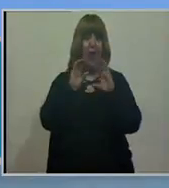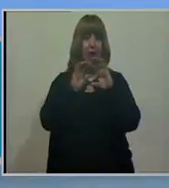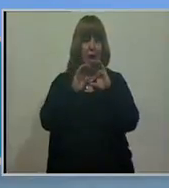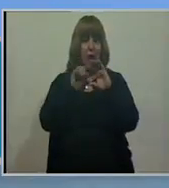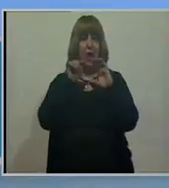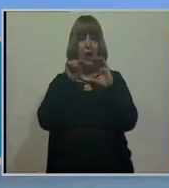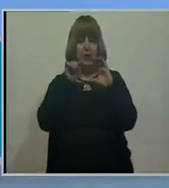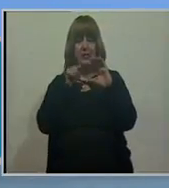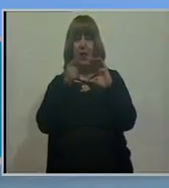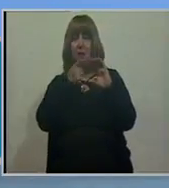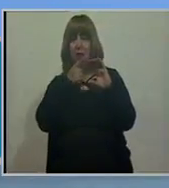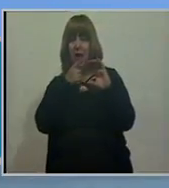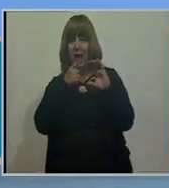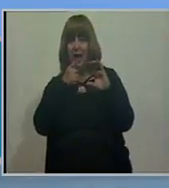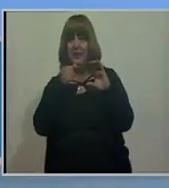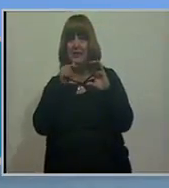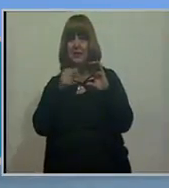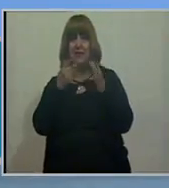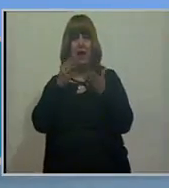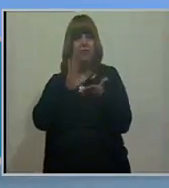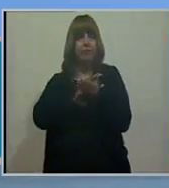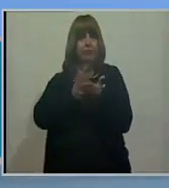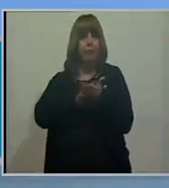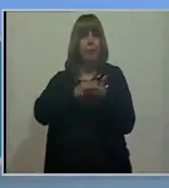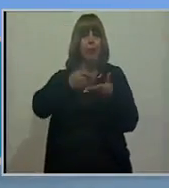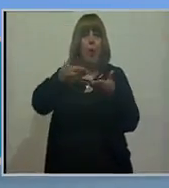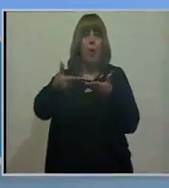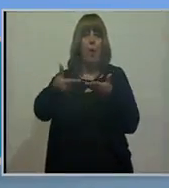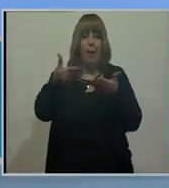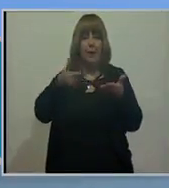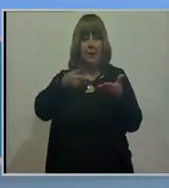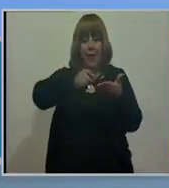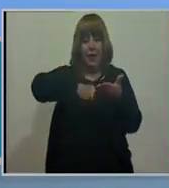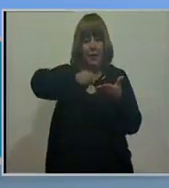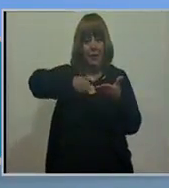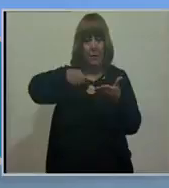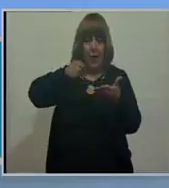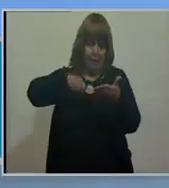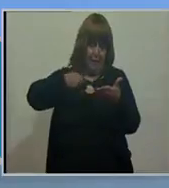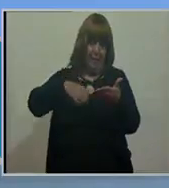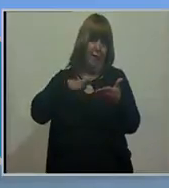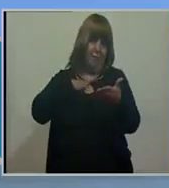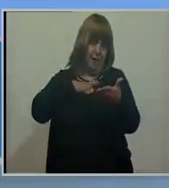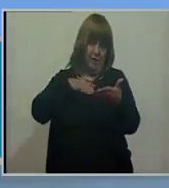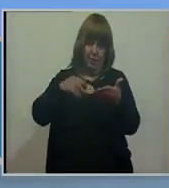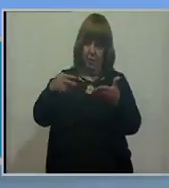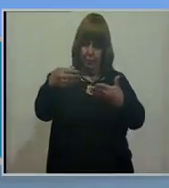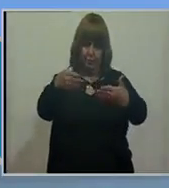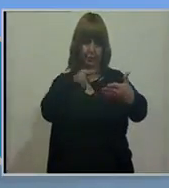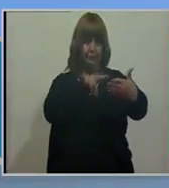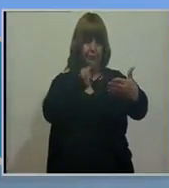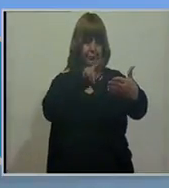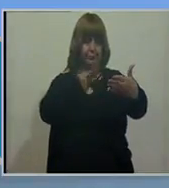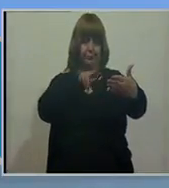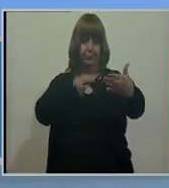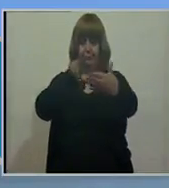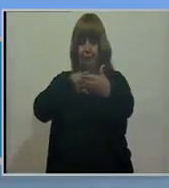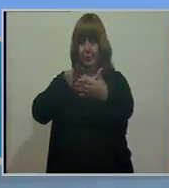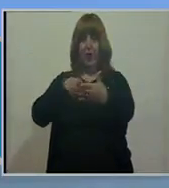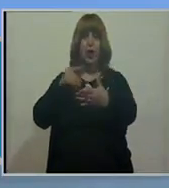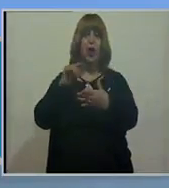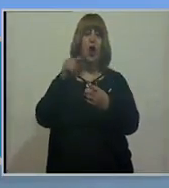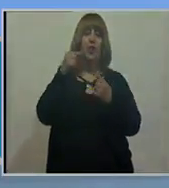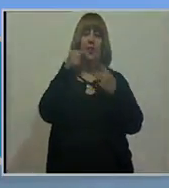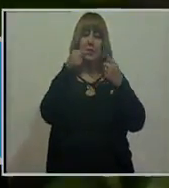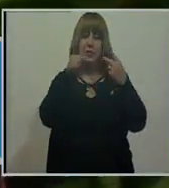información reservada que establece las bases de este acuerdo entre el gobierno argentino y el Fondo Monetario Internacional para acceder a un crédito stand-by